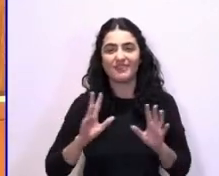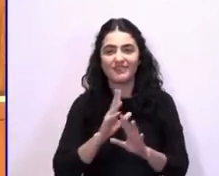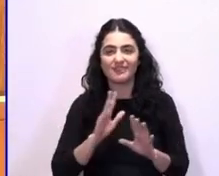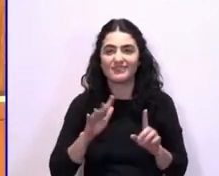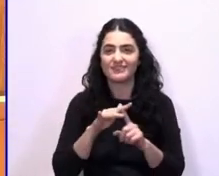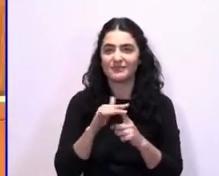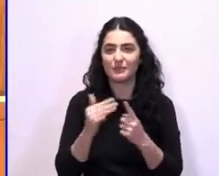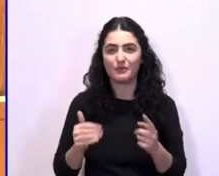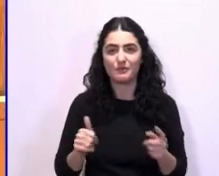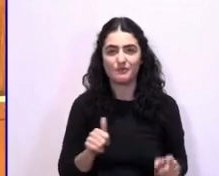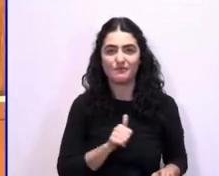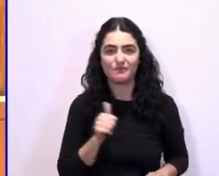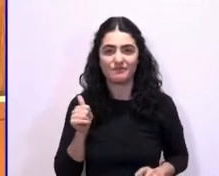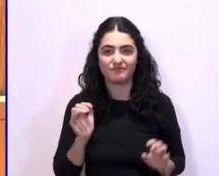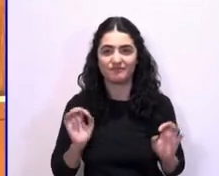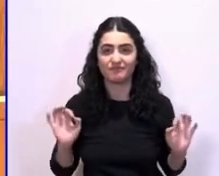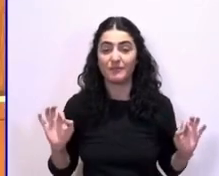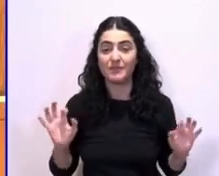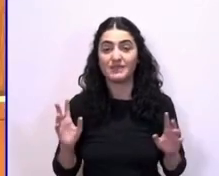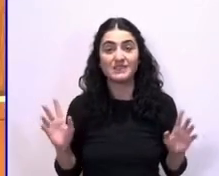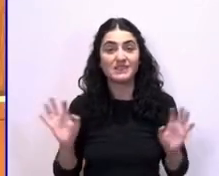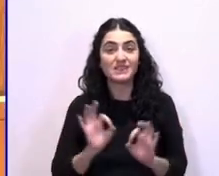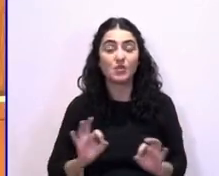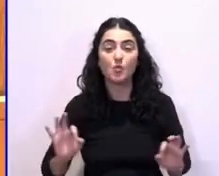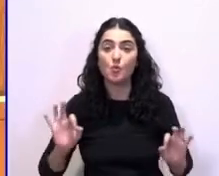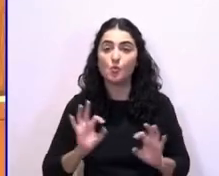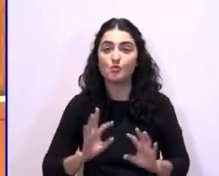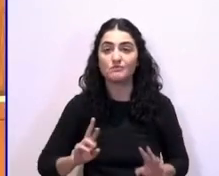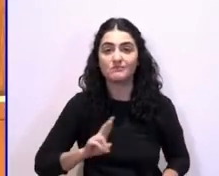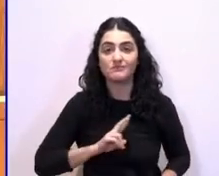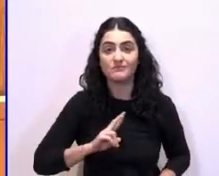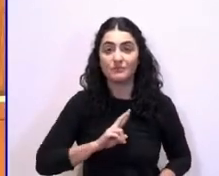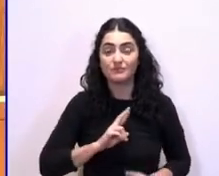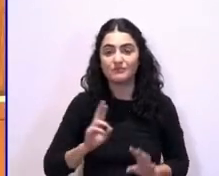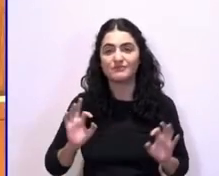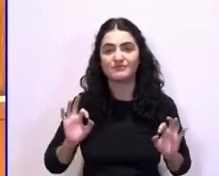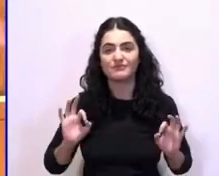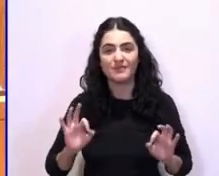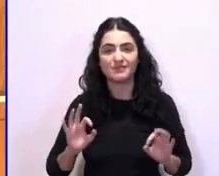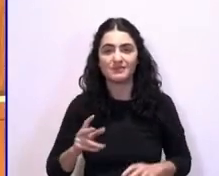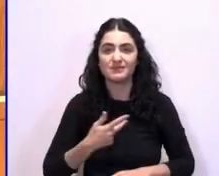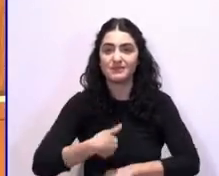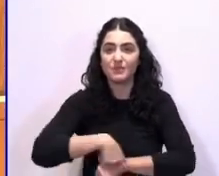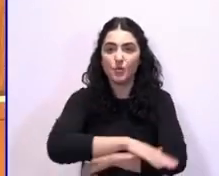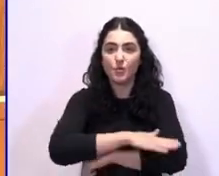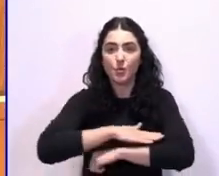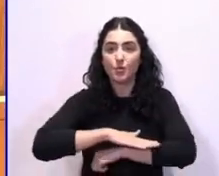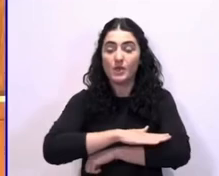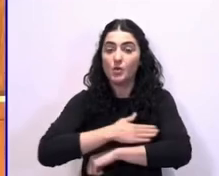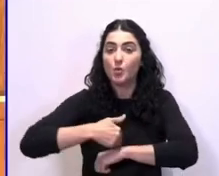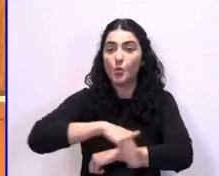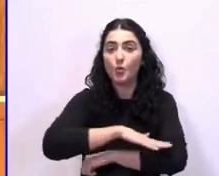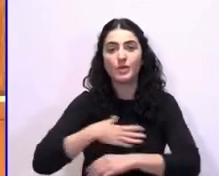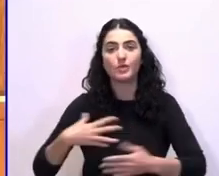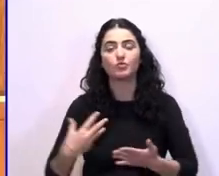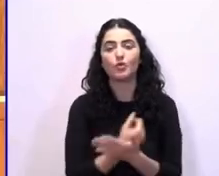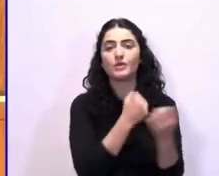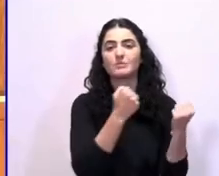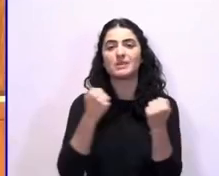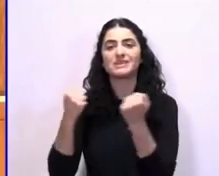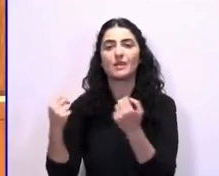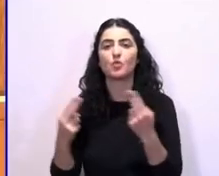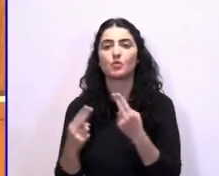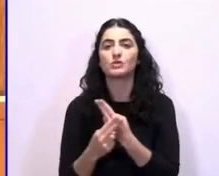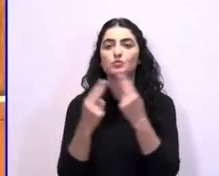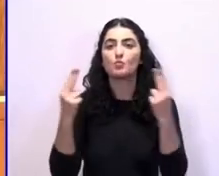presidente utilizar el término. Ninguna confesión tendrá carácter estatal. Estado son todas las administraciones públicas, pero